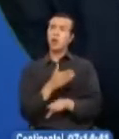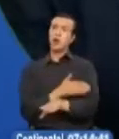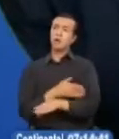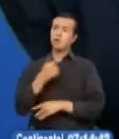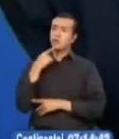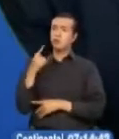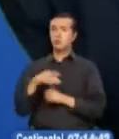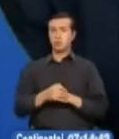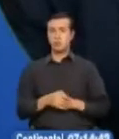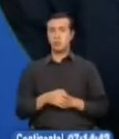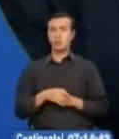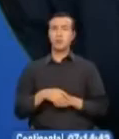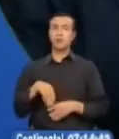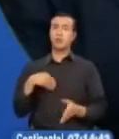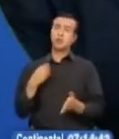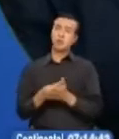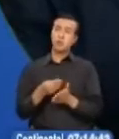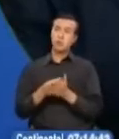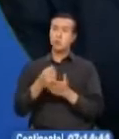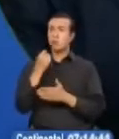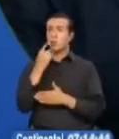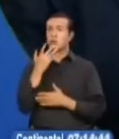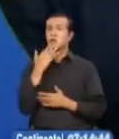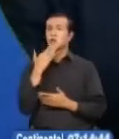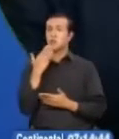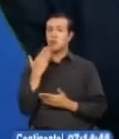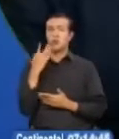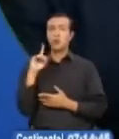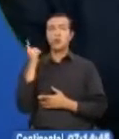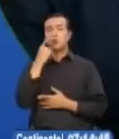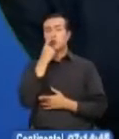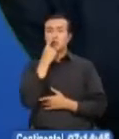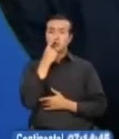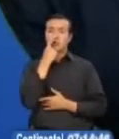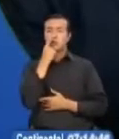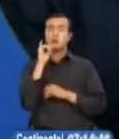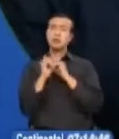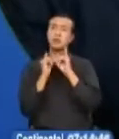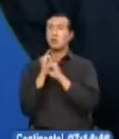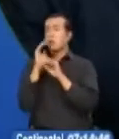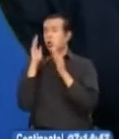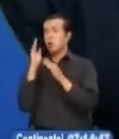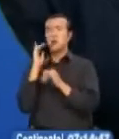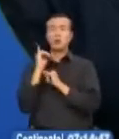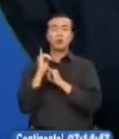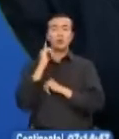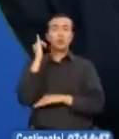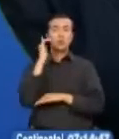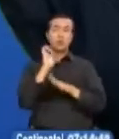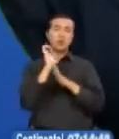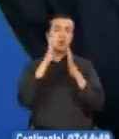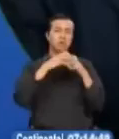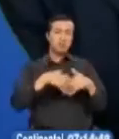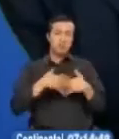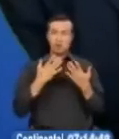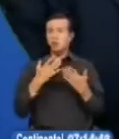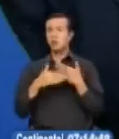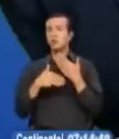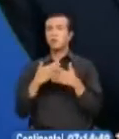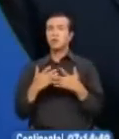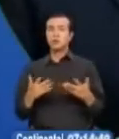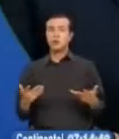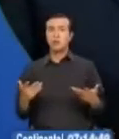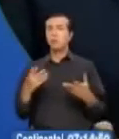eso es una subasta que pretende beneficiar los intereses internacionales la industria nacional quebrará habrá